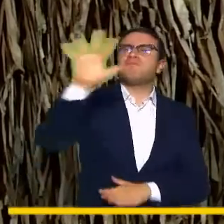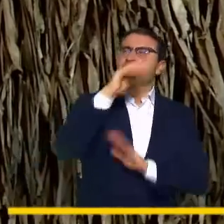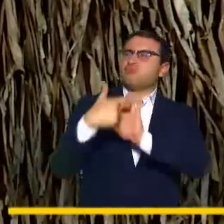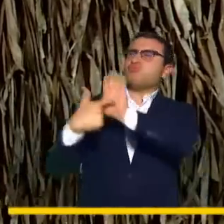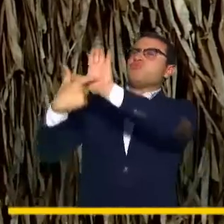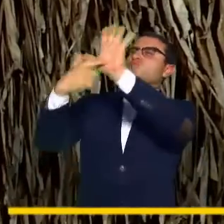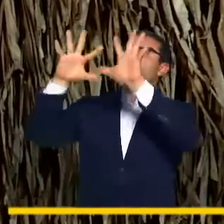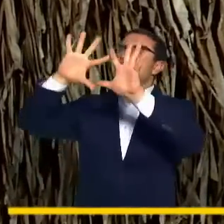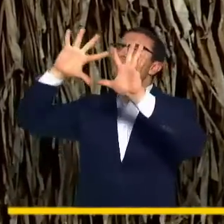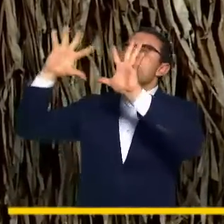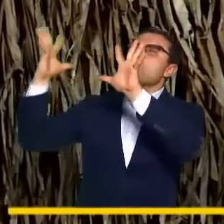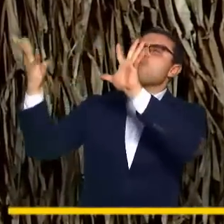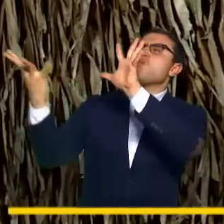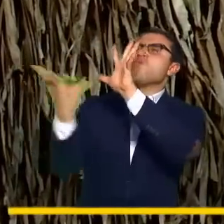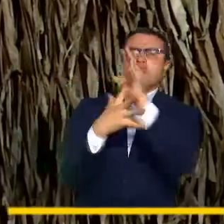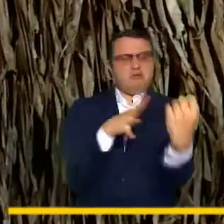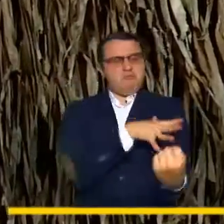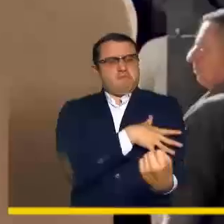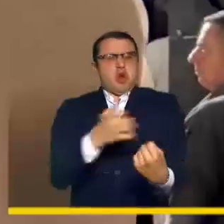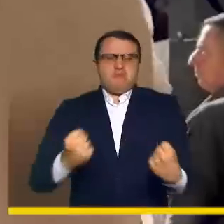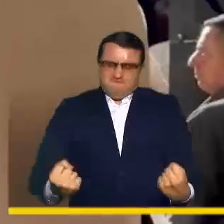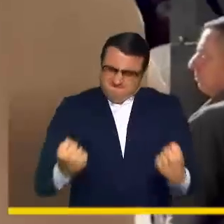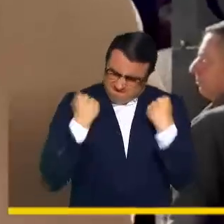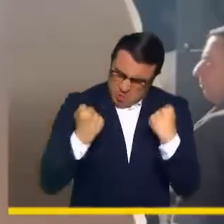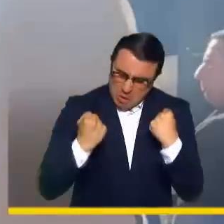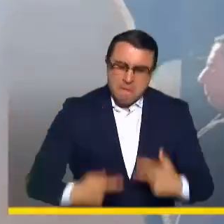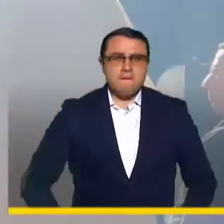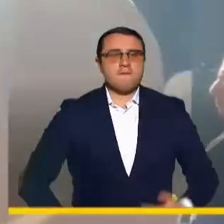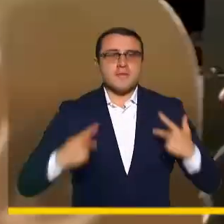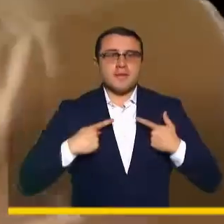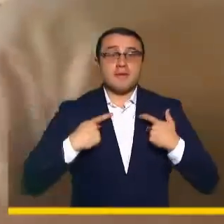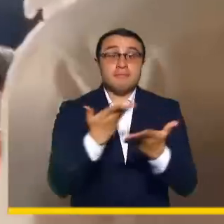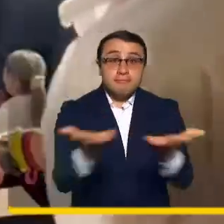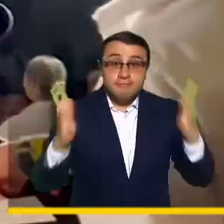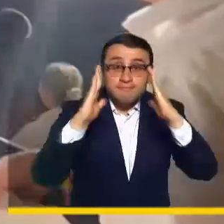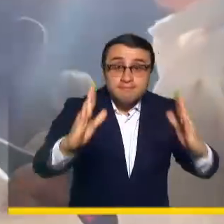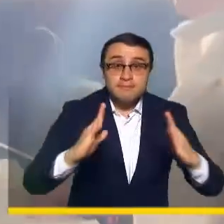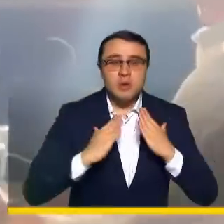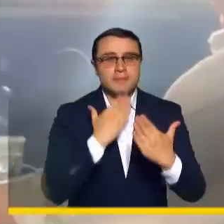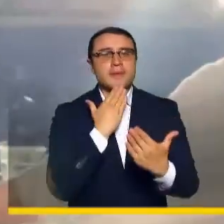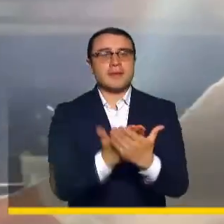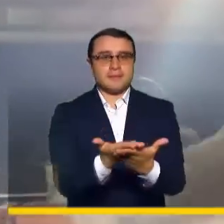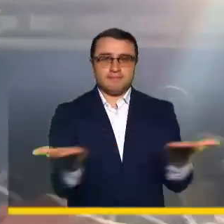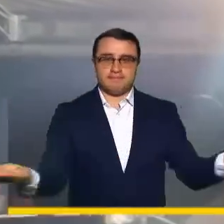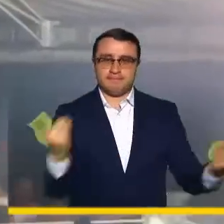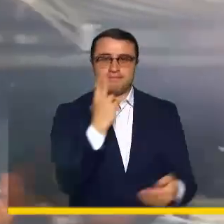una potencia mundial de la vida. Gracias, muy amables.